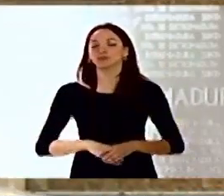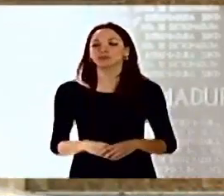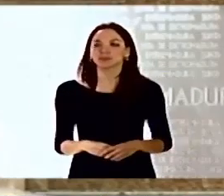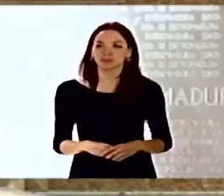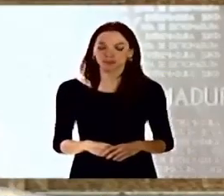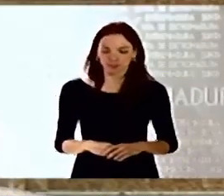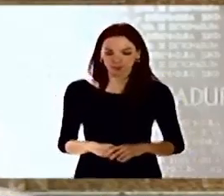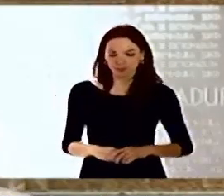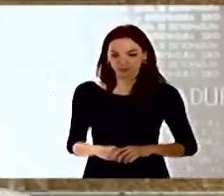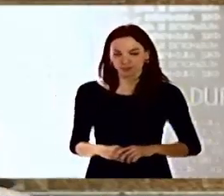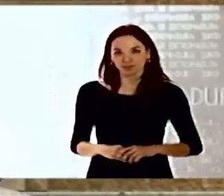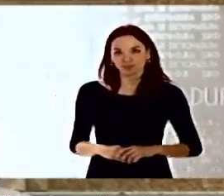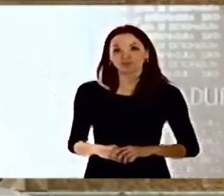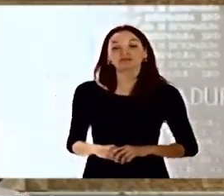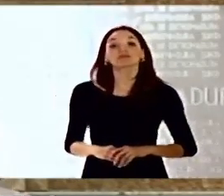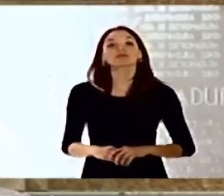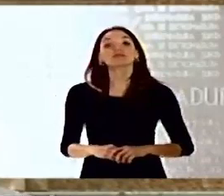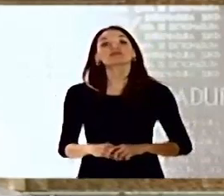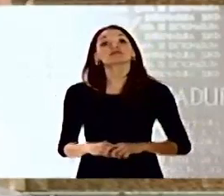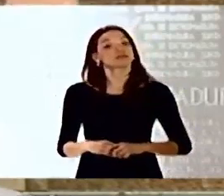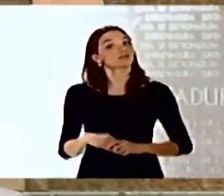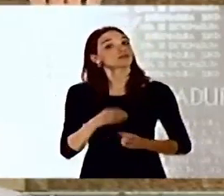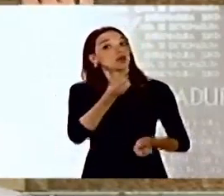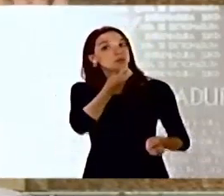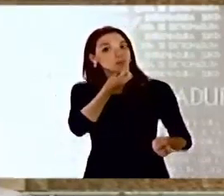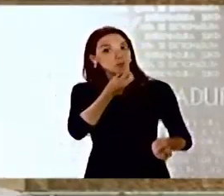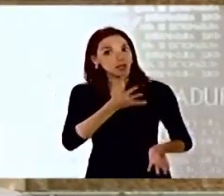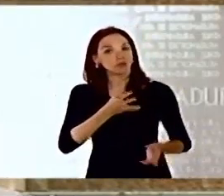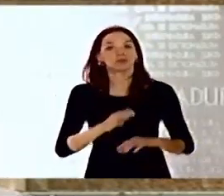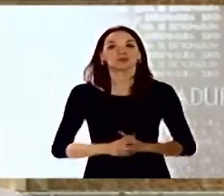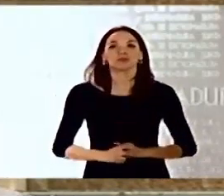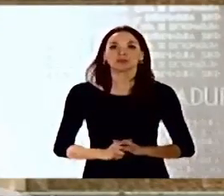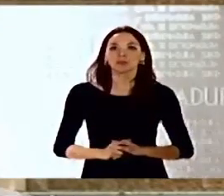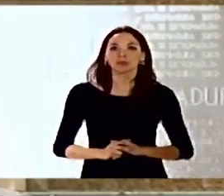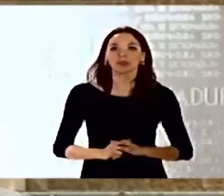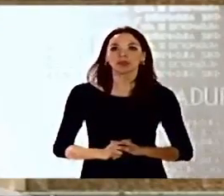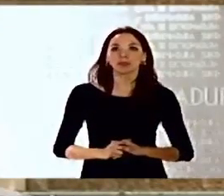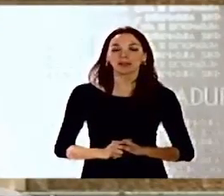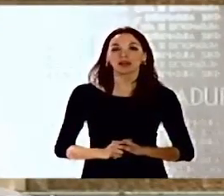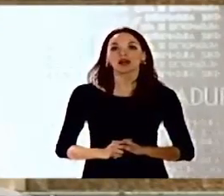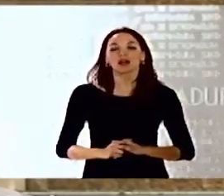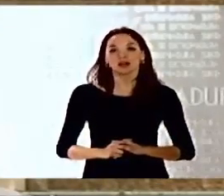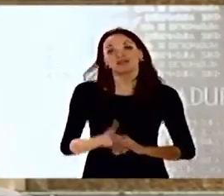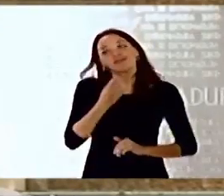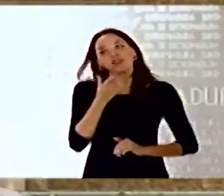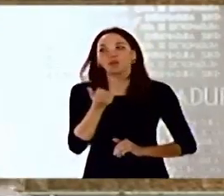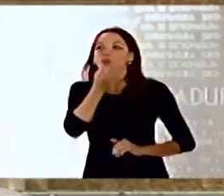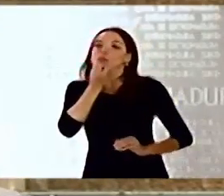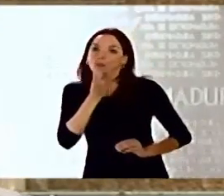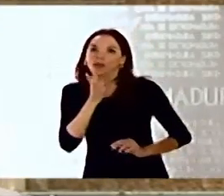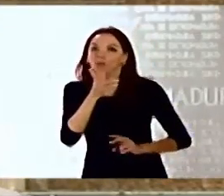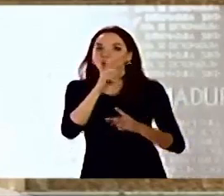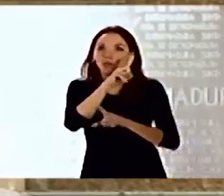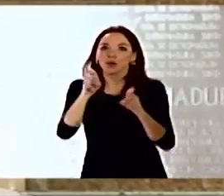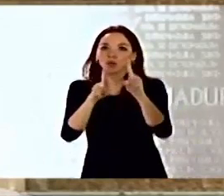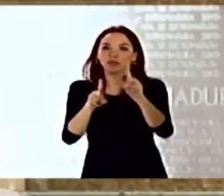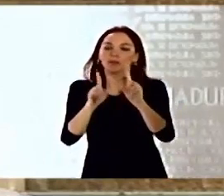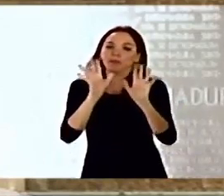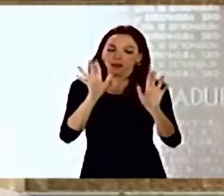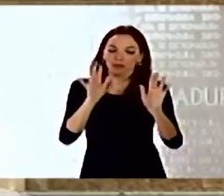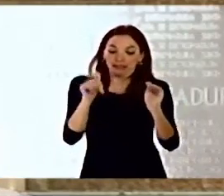Bueno, iba a decir muy oportuna su pregunta, diré que las dos, para no... en esta semana se reúne el Pacto